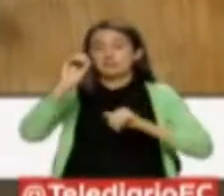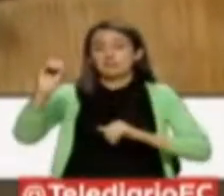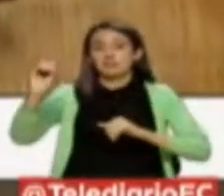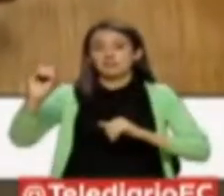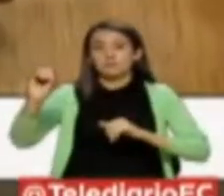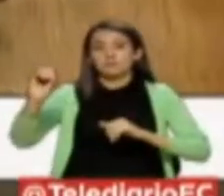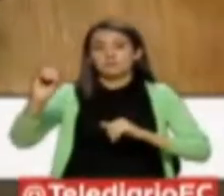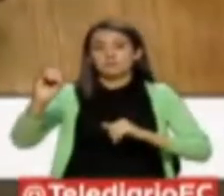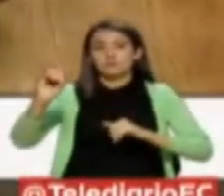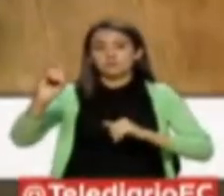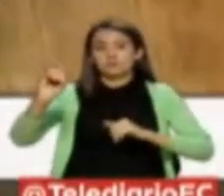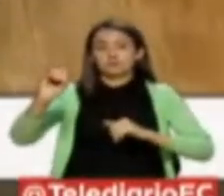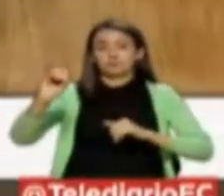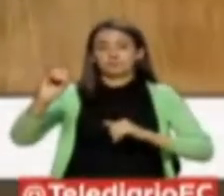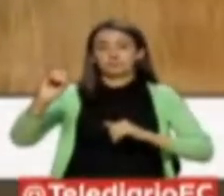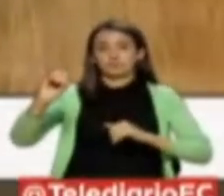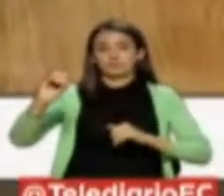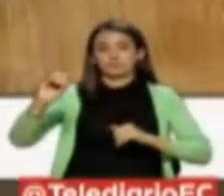más de 1.700